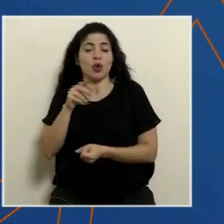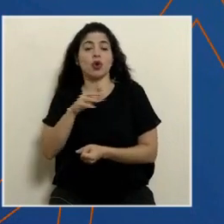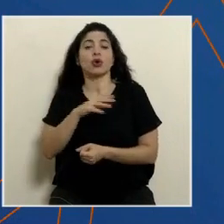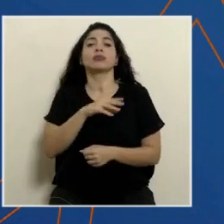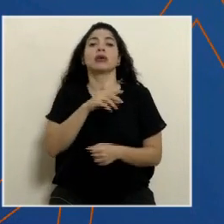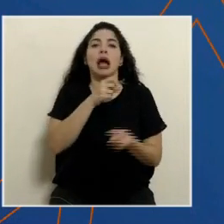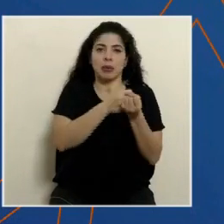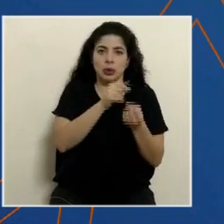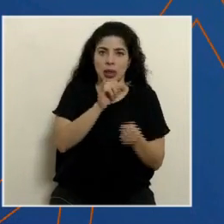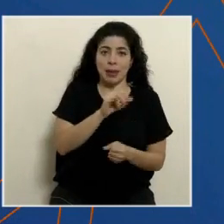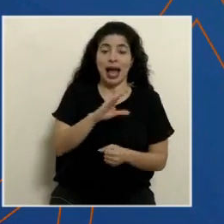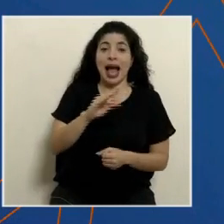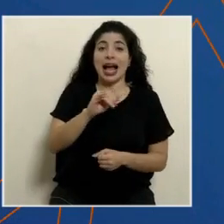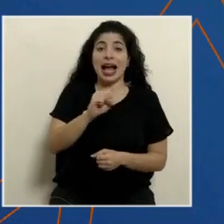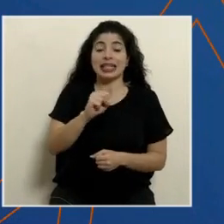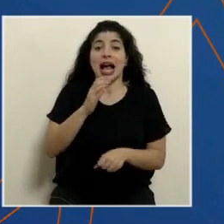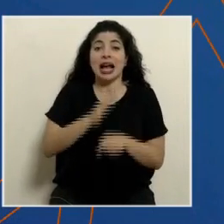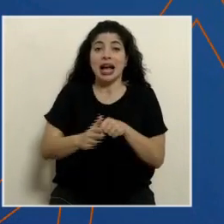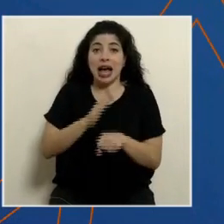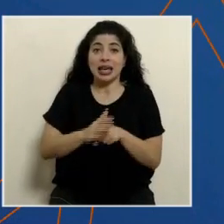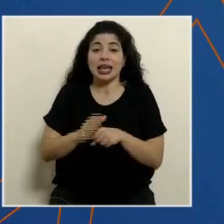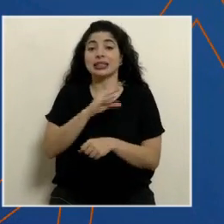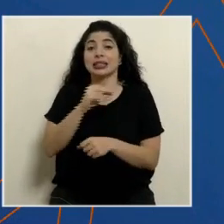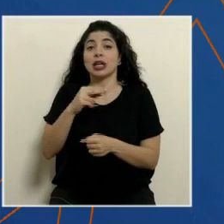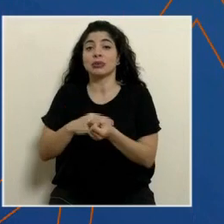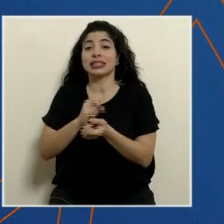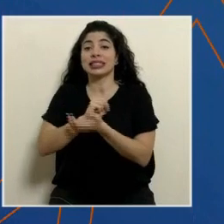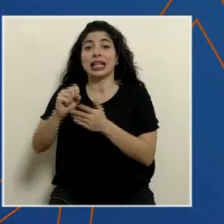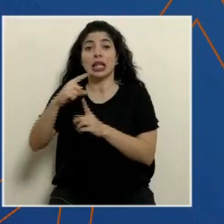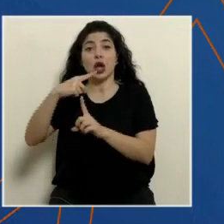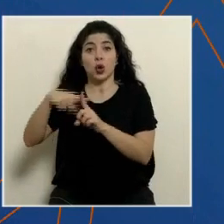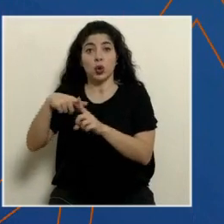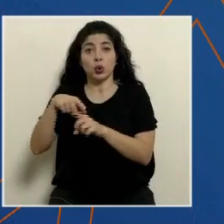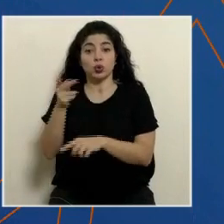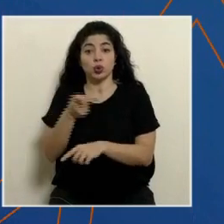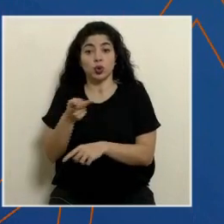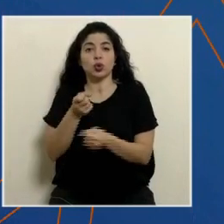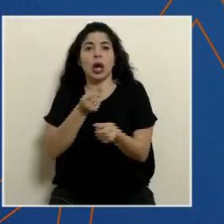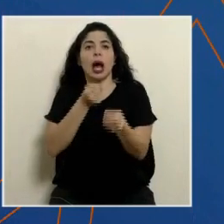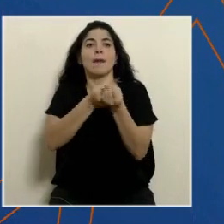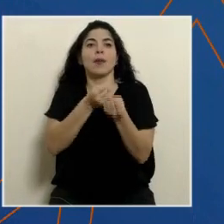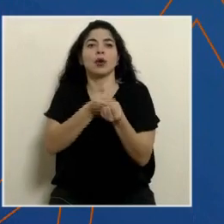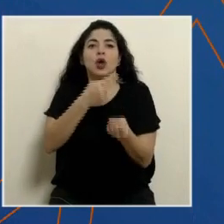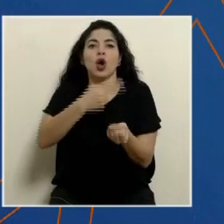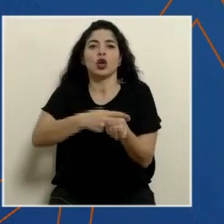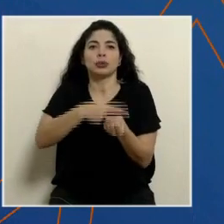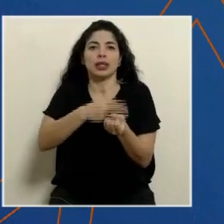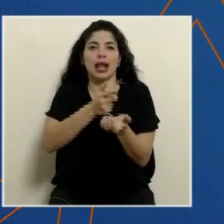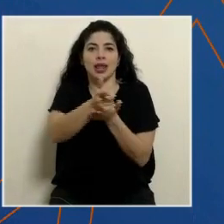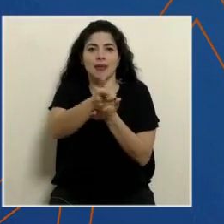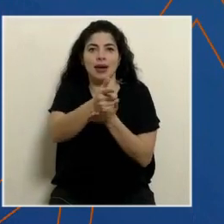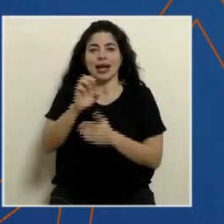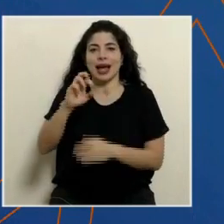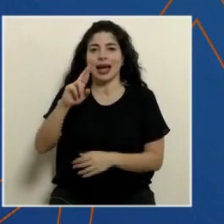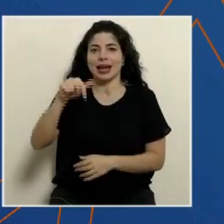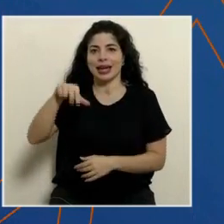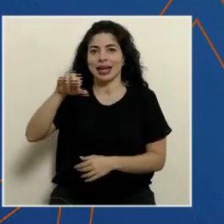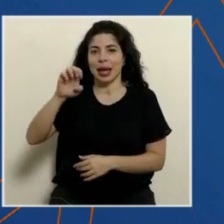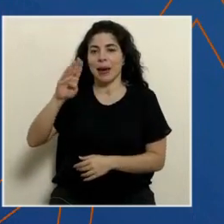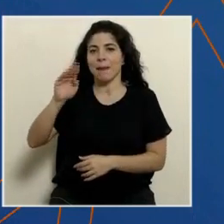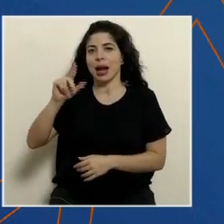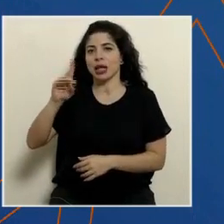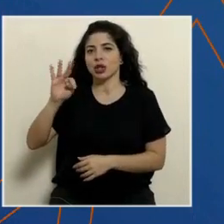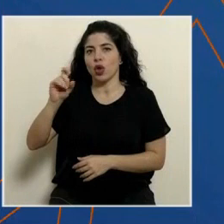de Cañas y el área de salud de Santa Cruz van a estar apoyando el Hospital Enrique Baltodano en Liberia. También